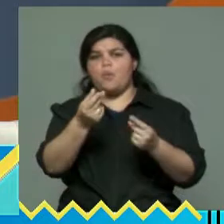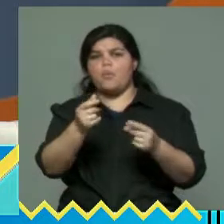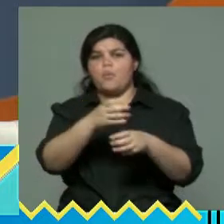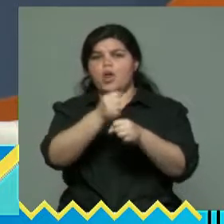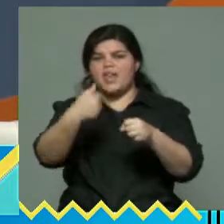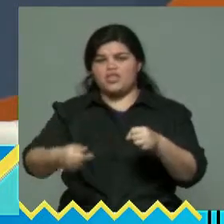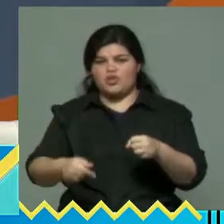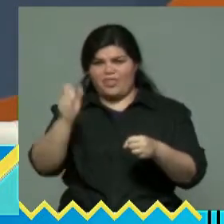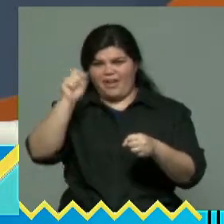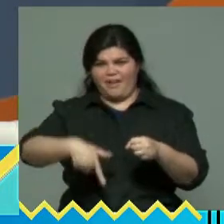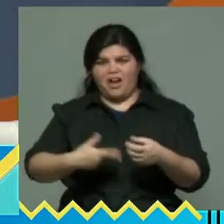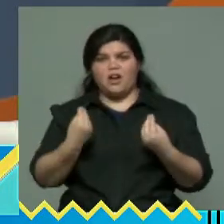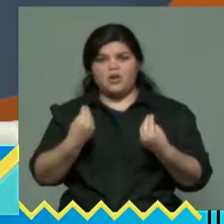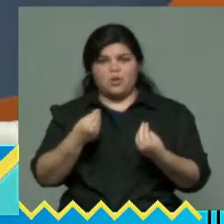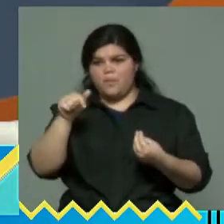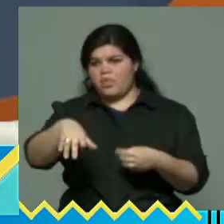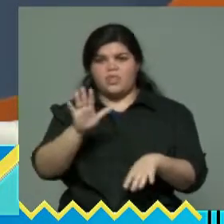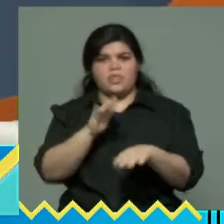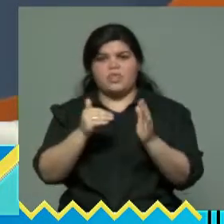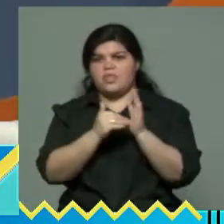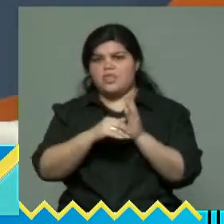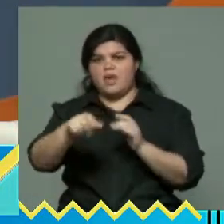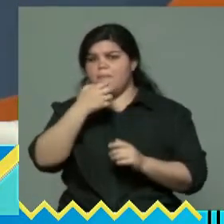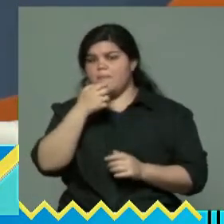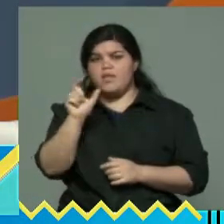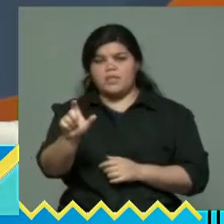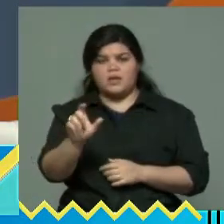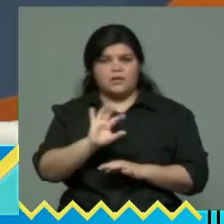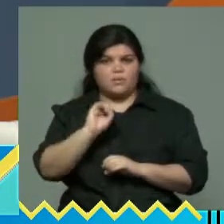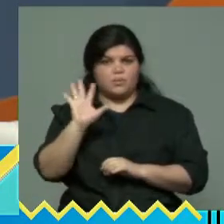Entonces, también hay que ver ahí cuánto se dice en campaña que